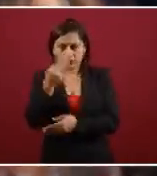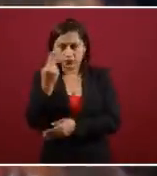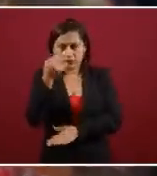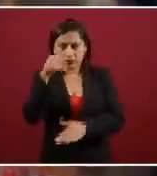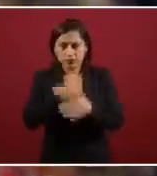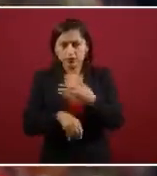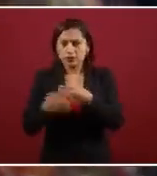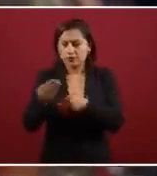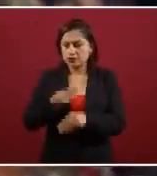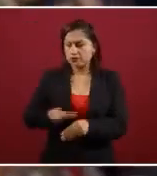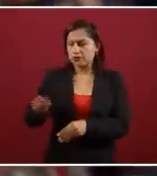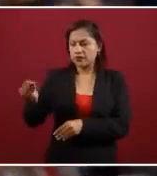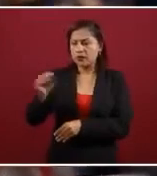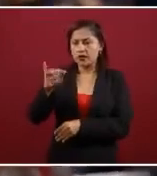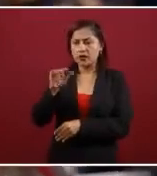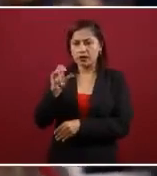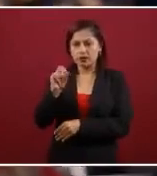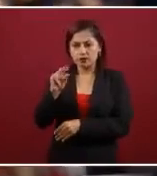Jesús Ramírez Cuevas.